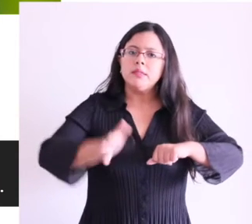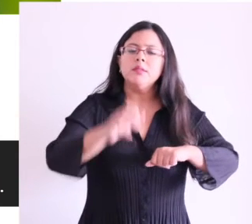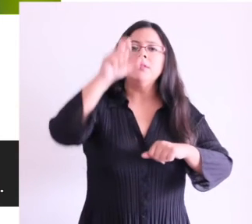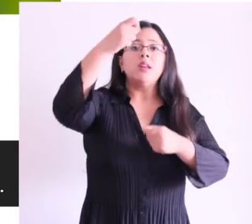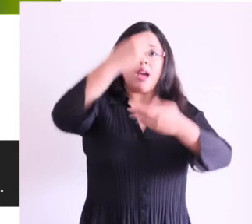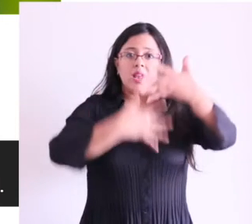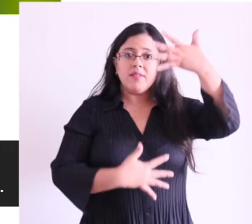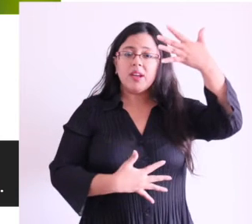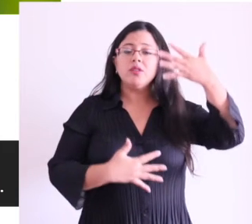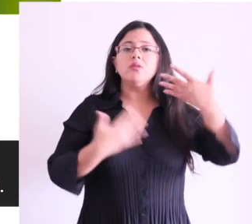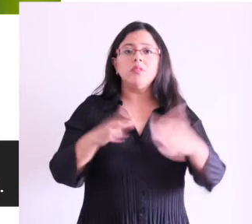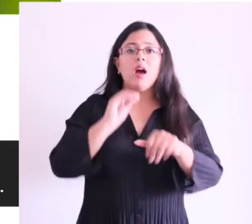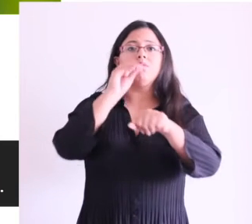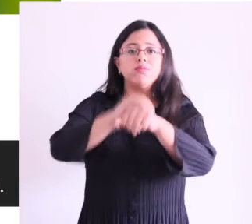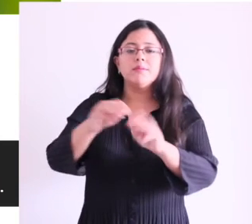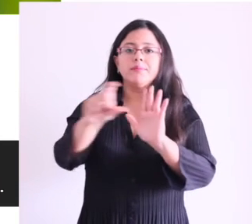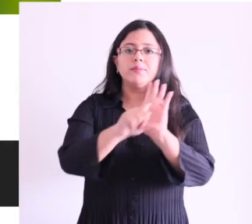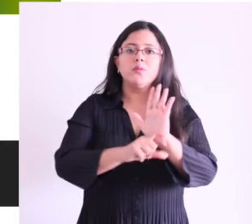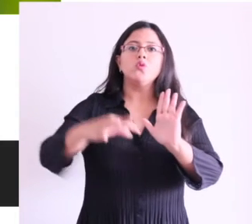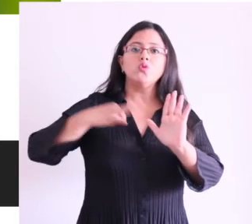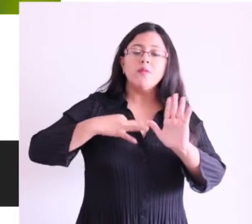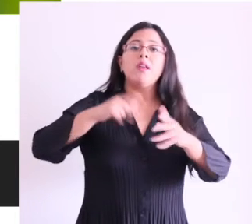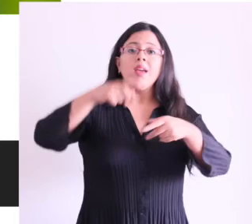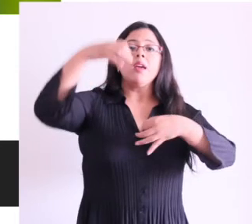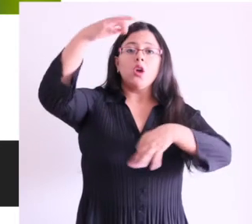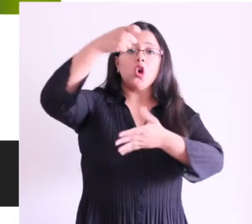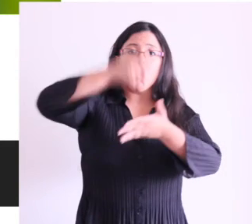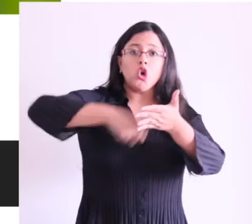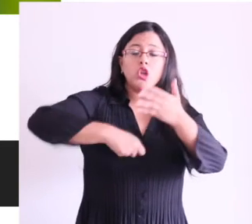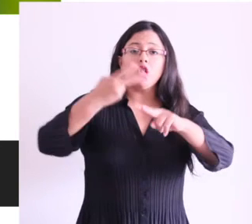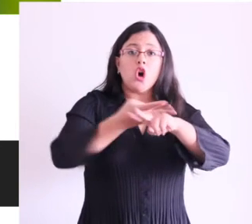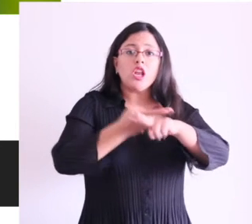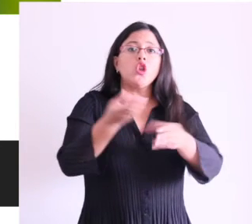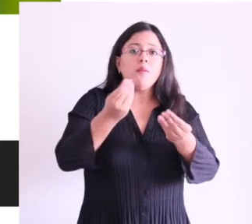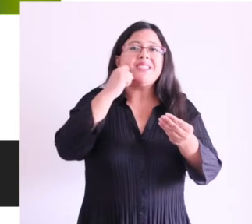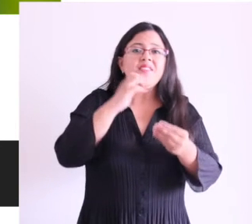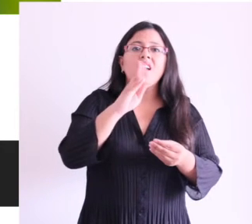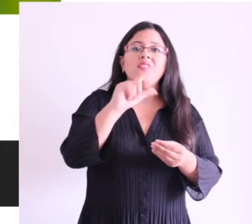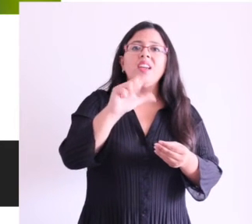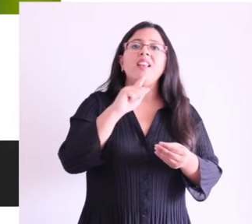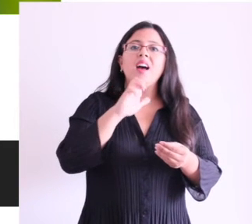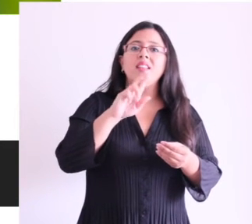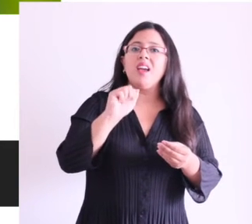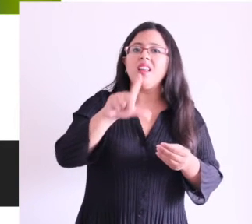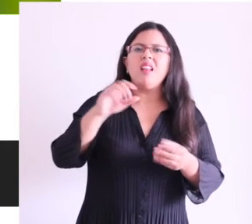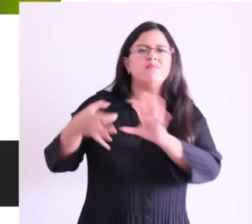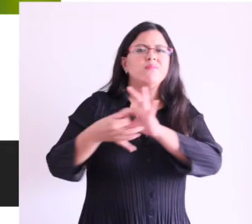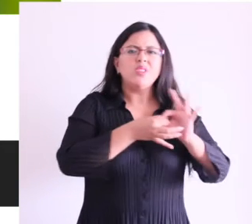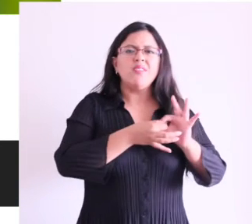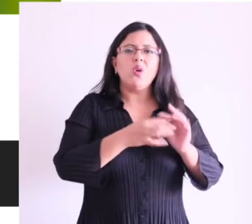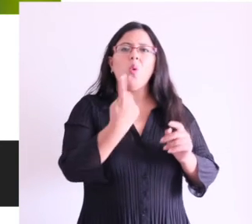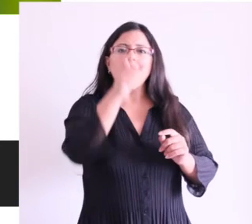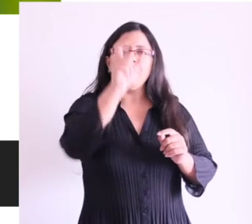la clasificación enunciada en el Código Civil. El contrato de arriendo es un contrato bilateral. ¿Por qué razón? Porque hay dos partes,